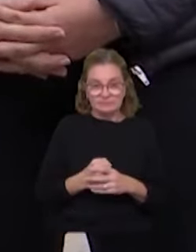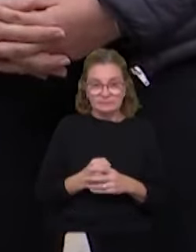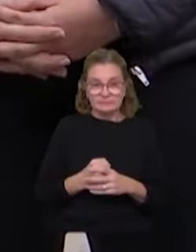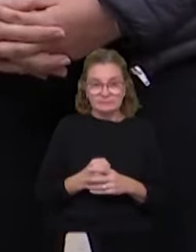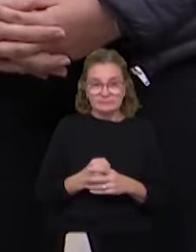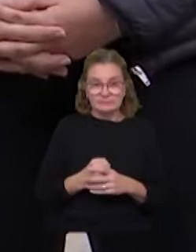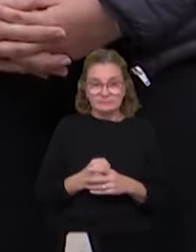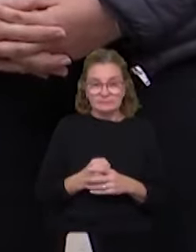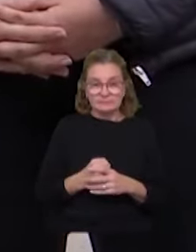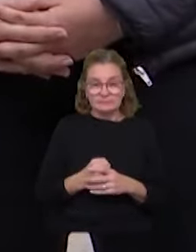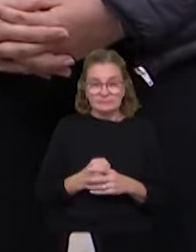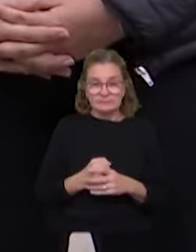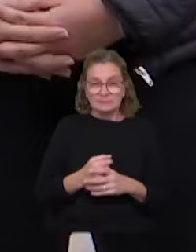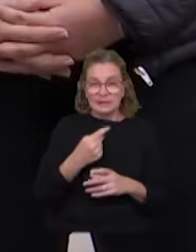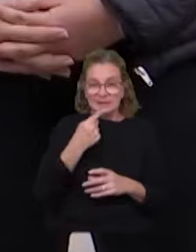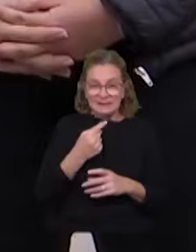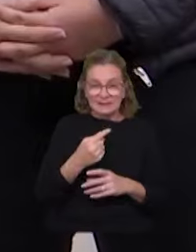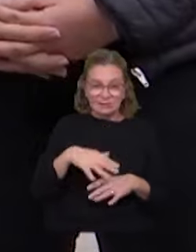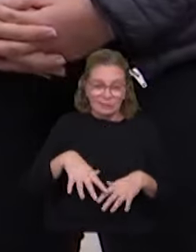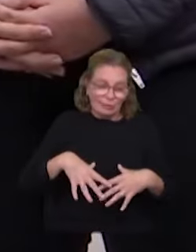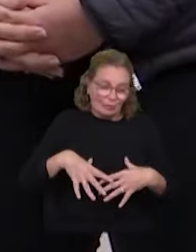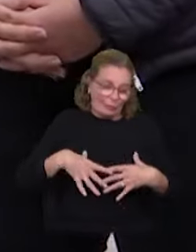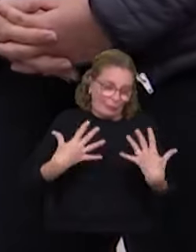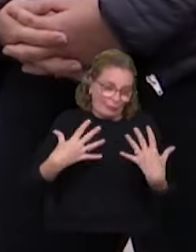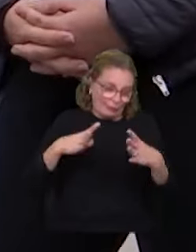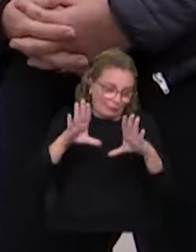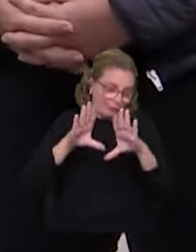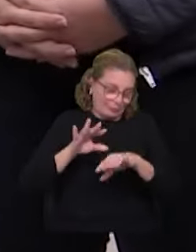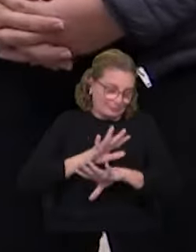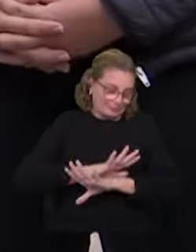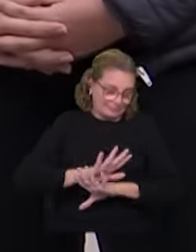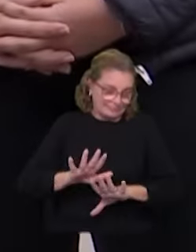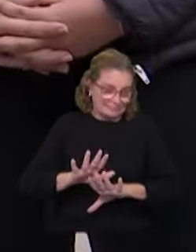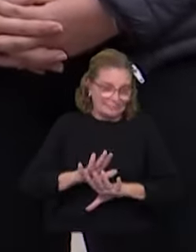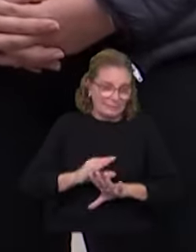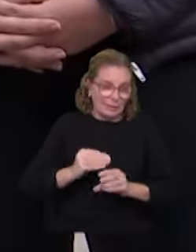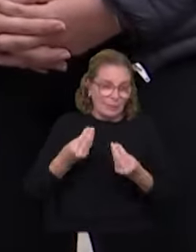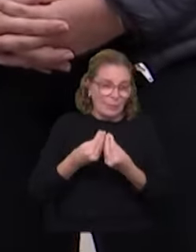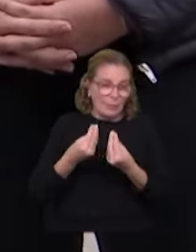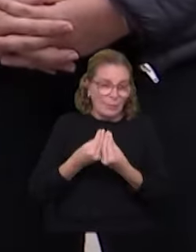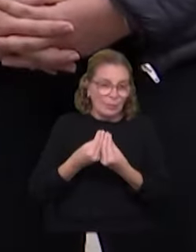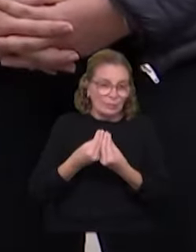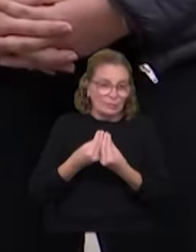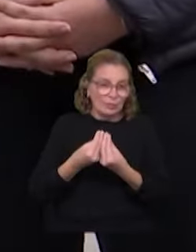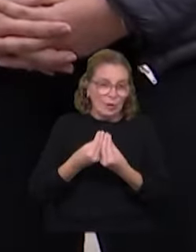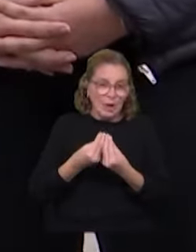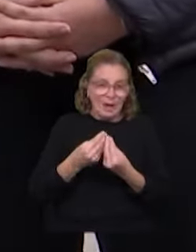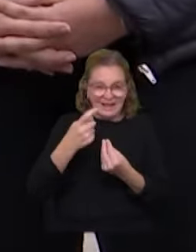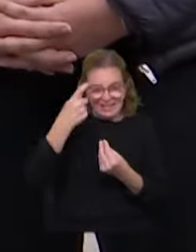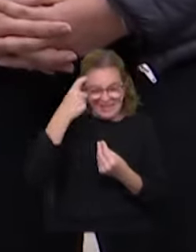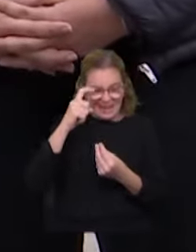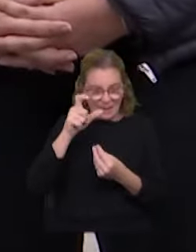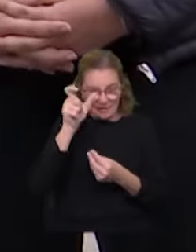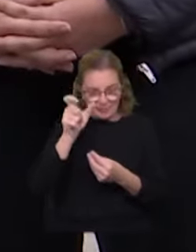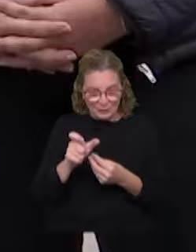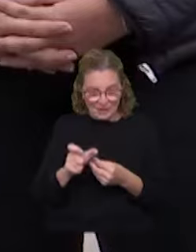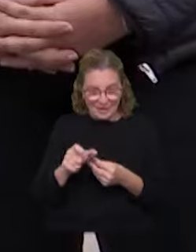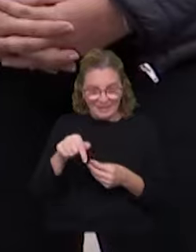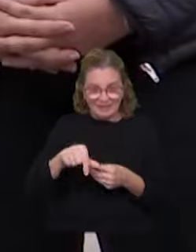fundamental han dicho de todo se han suado varios ó logos de este país